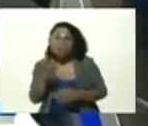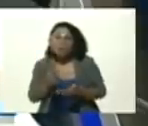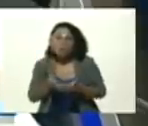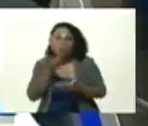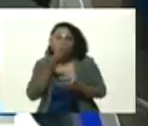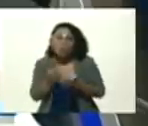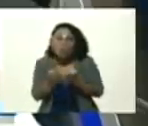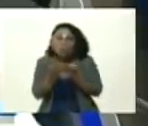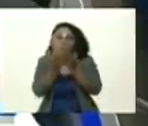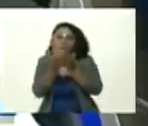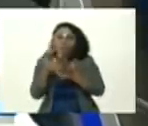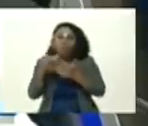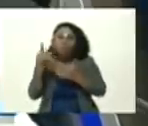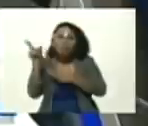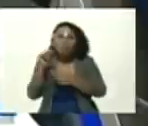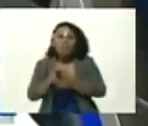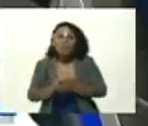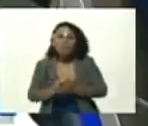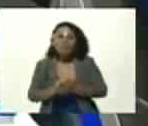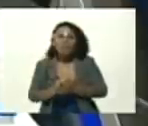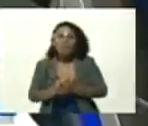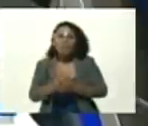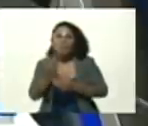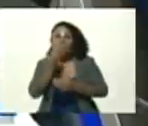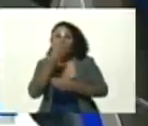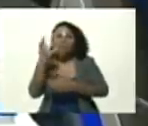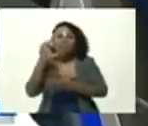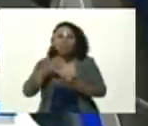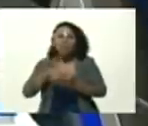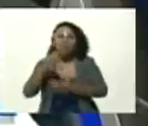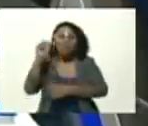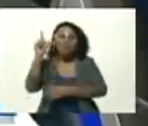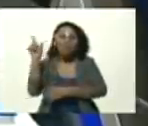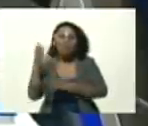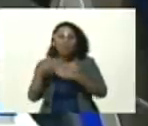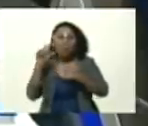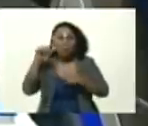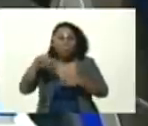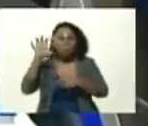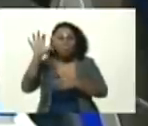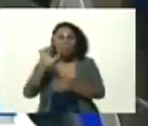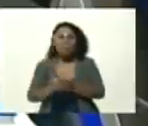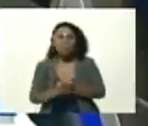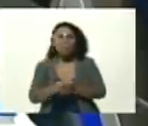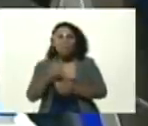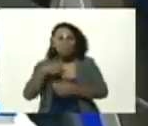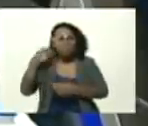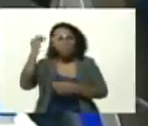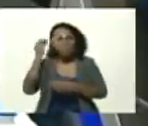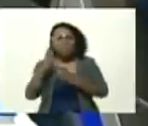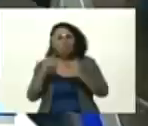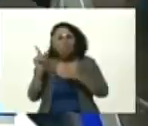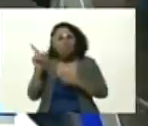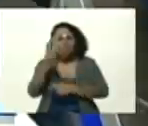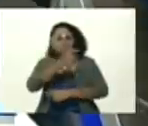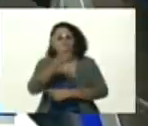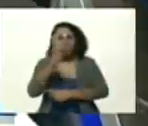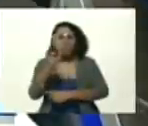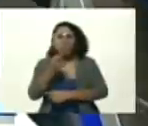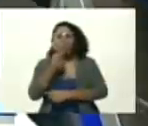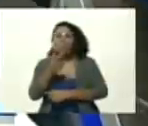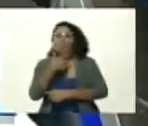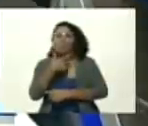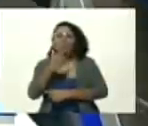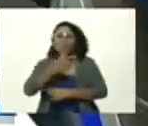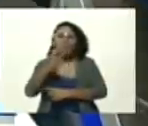y toda esa gastronomía del estado Lara y de todo el país. Yo creo que, y la gente, hermosa